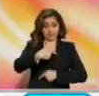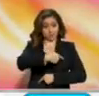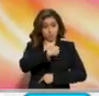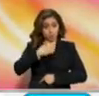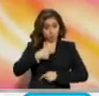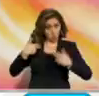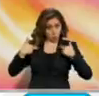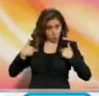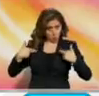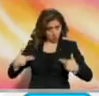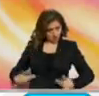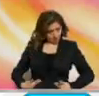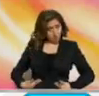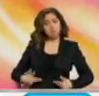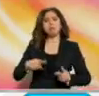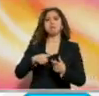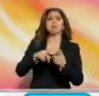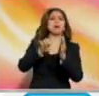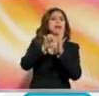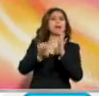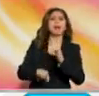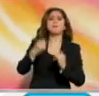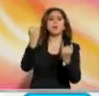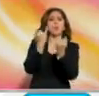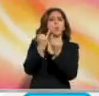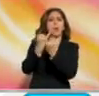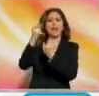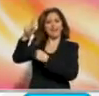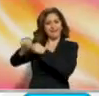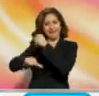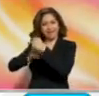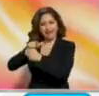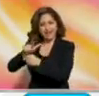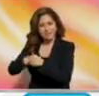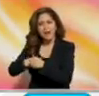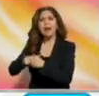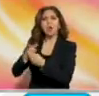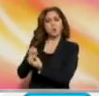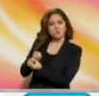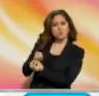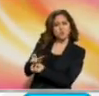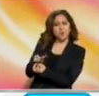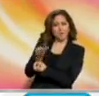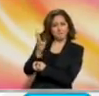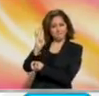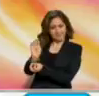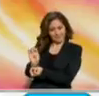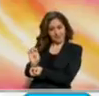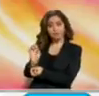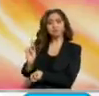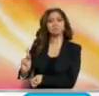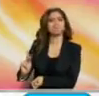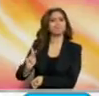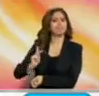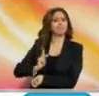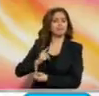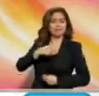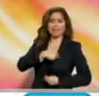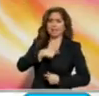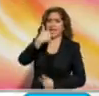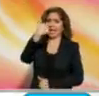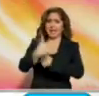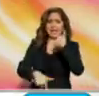de de la perra, de delfina, de cualquiera de las madres, tiene la gran capacidad de